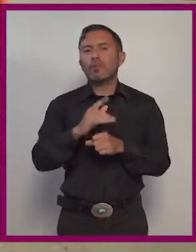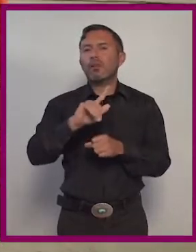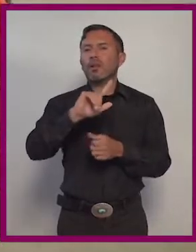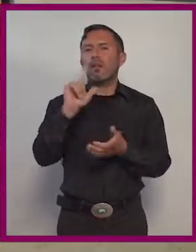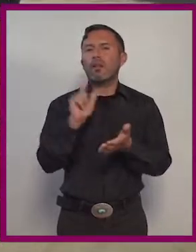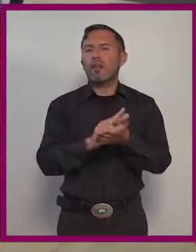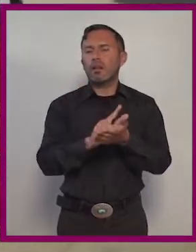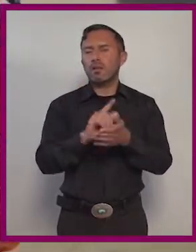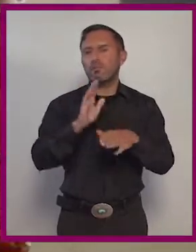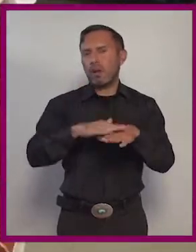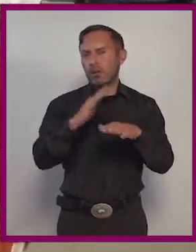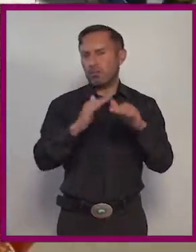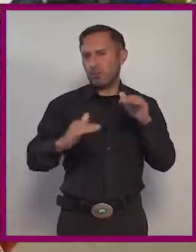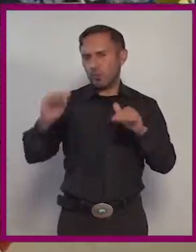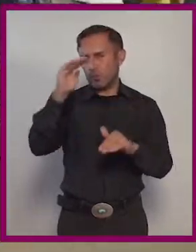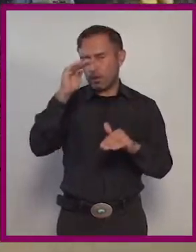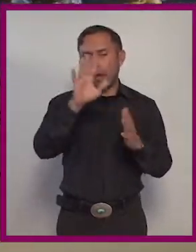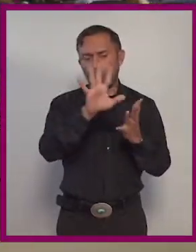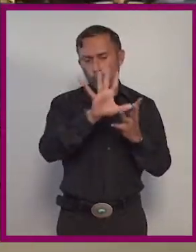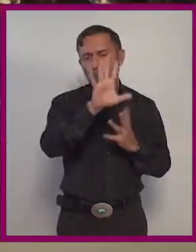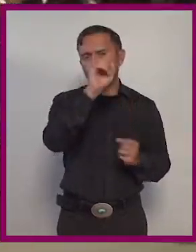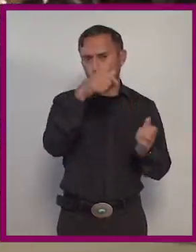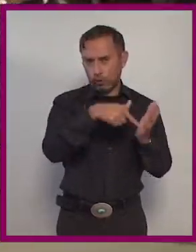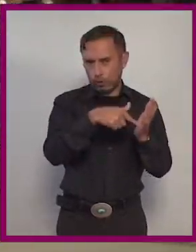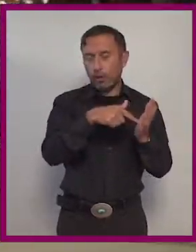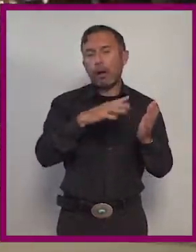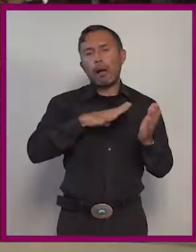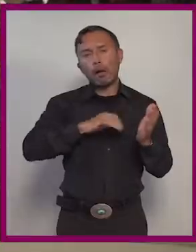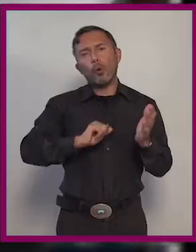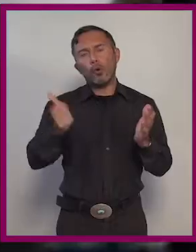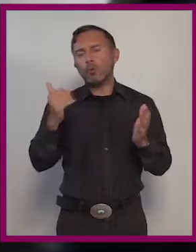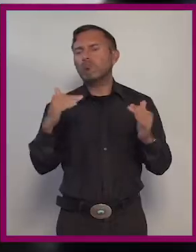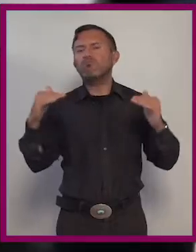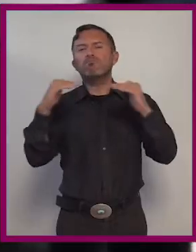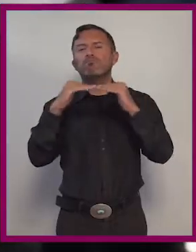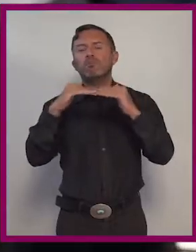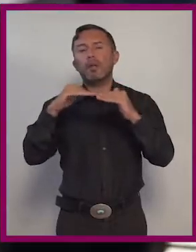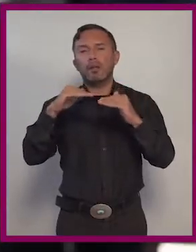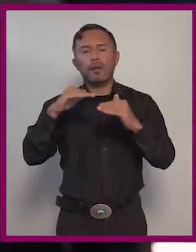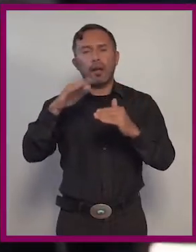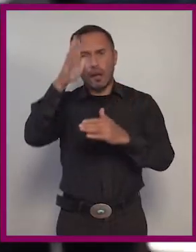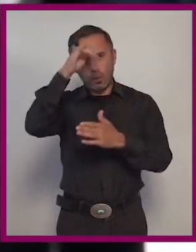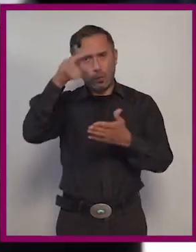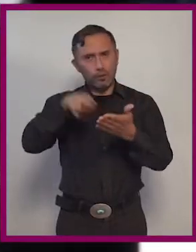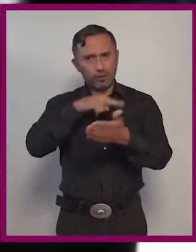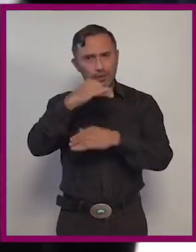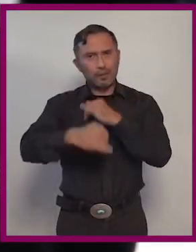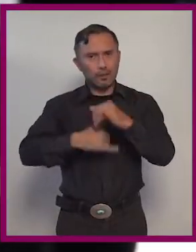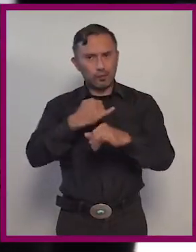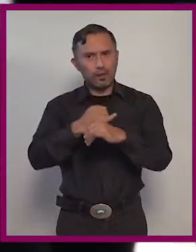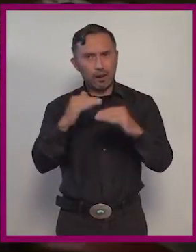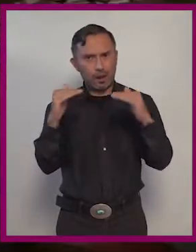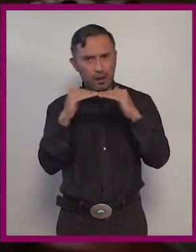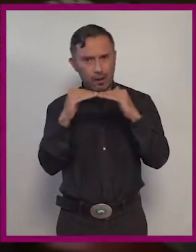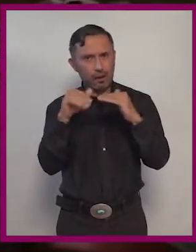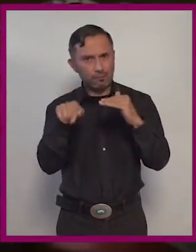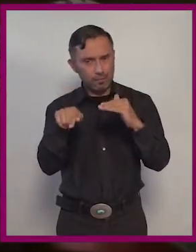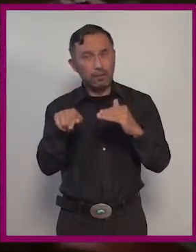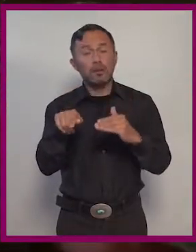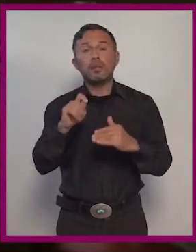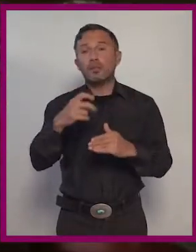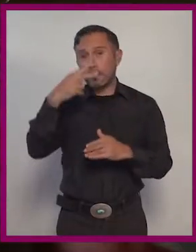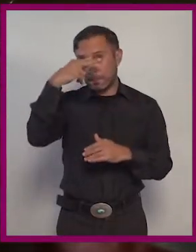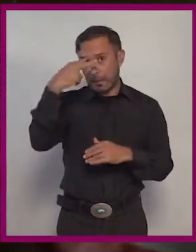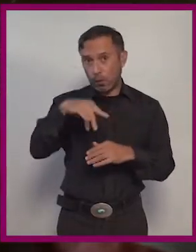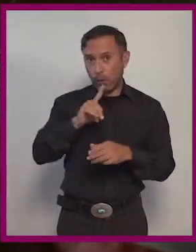máxima, además de la Constitución, son los tratados internacionales. Entonces, todo lo que se celebra vía tratado internacional por parte de